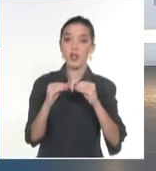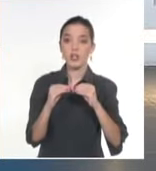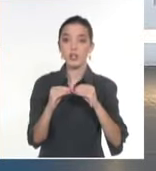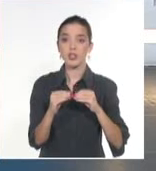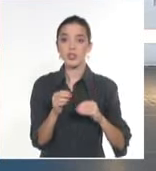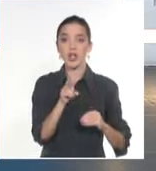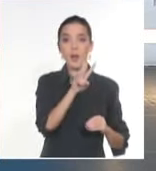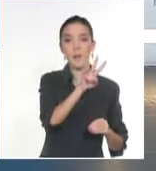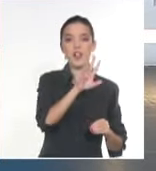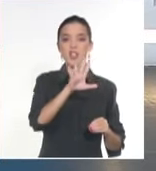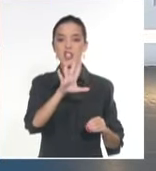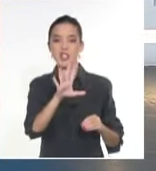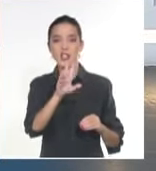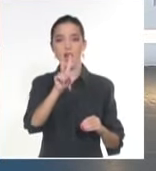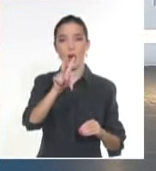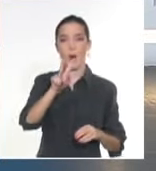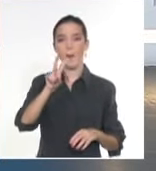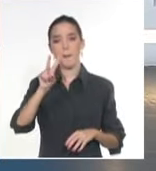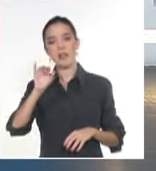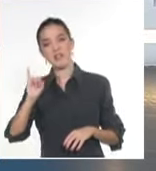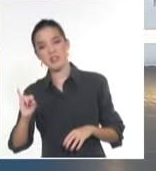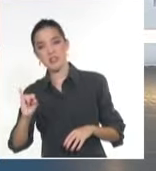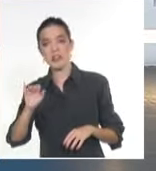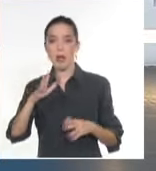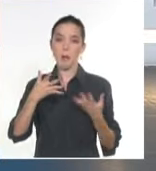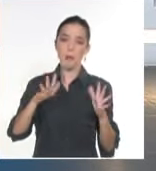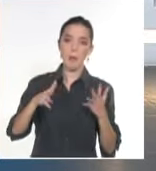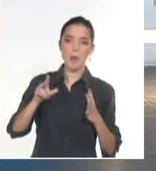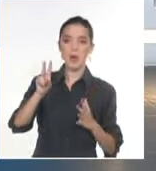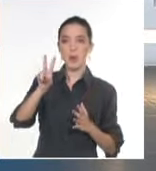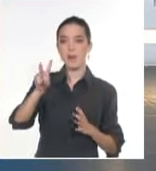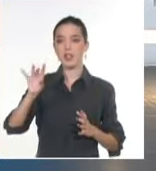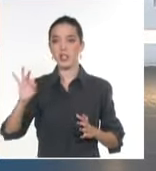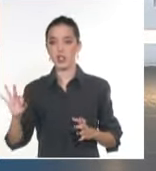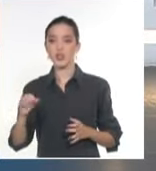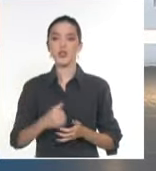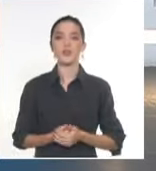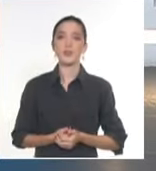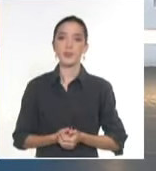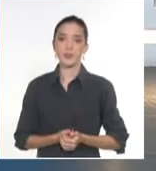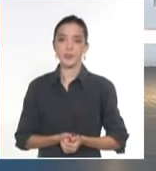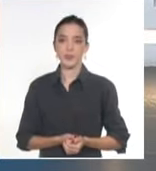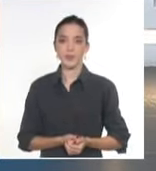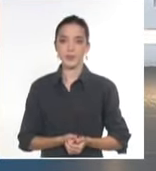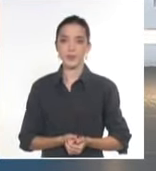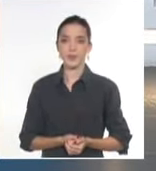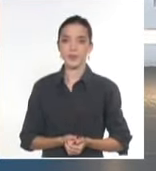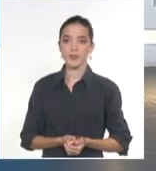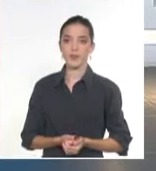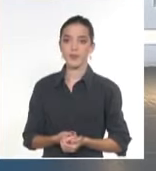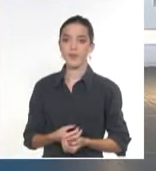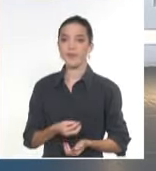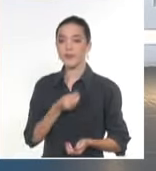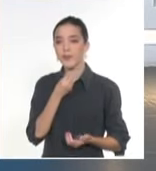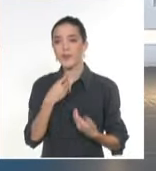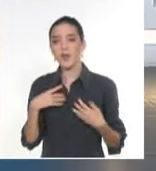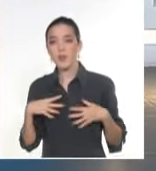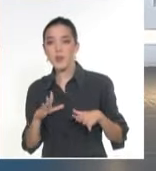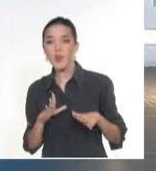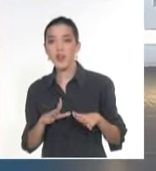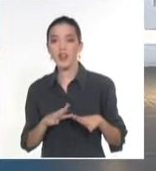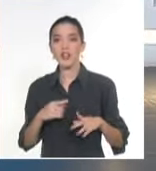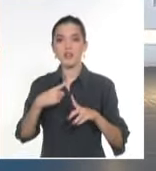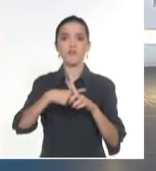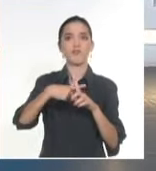entre los 25, 26, llegando a valores de 28 grados en algunos puntos costeros, donde también pudiera puntualmente llegar a ser